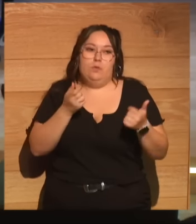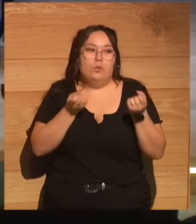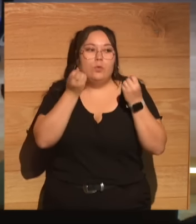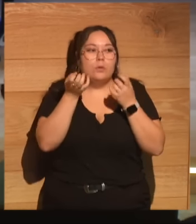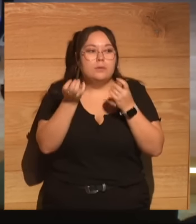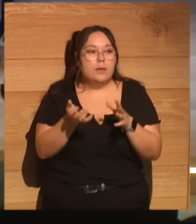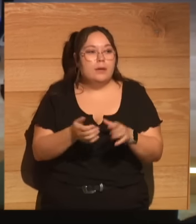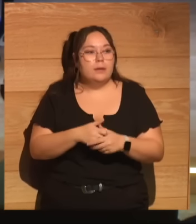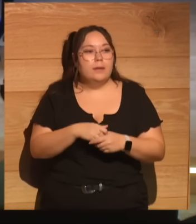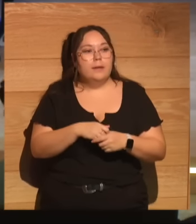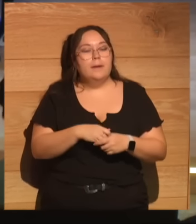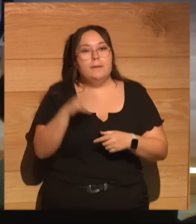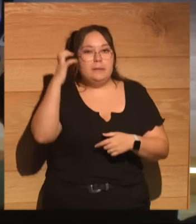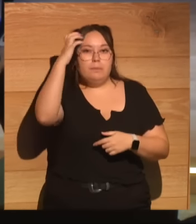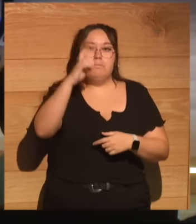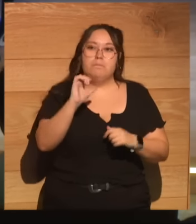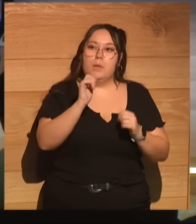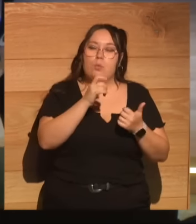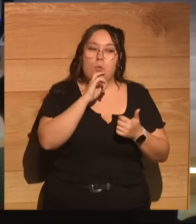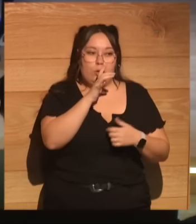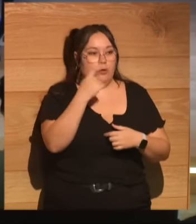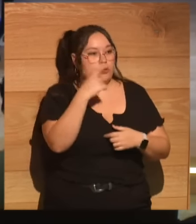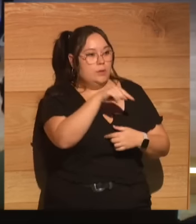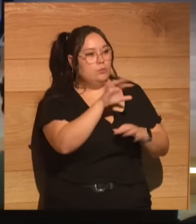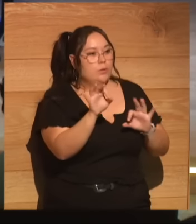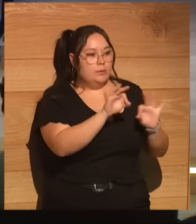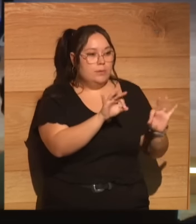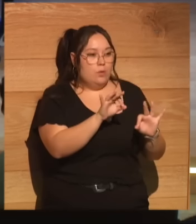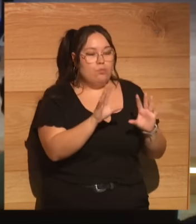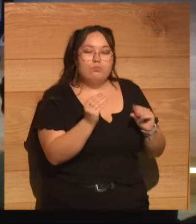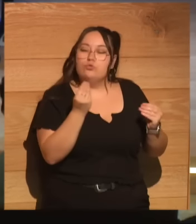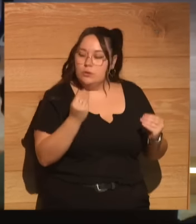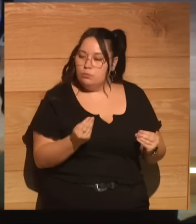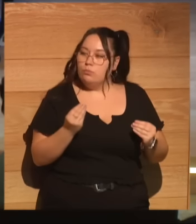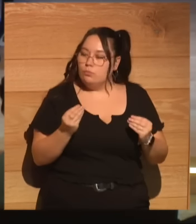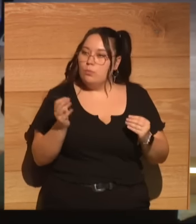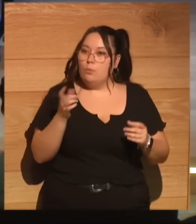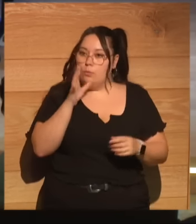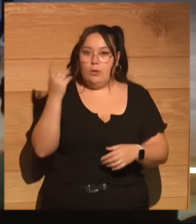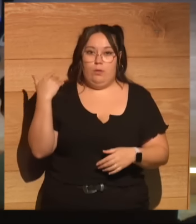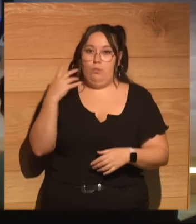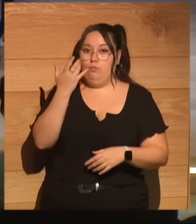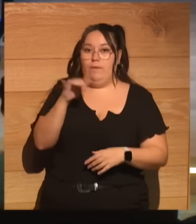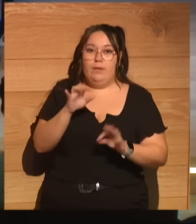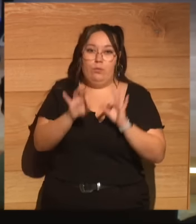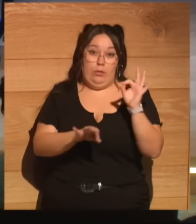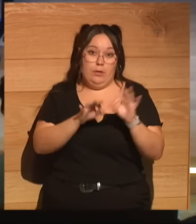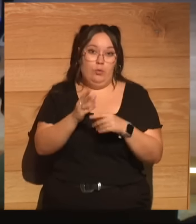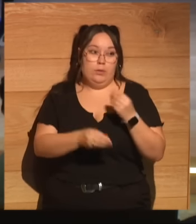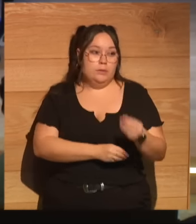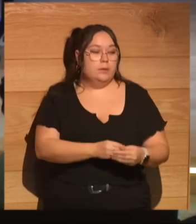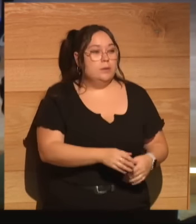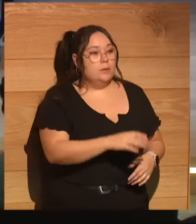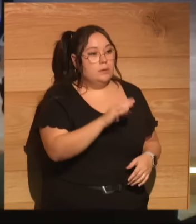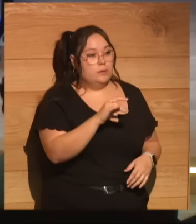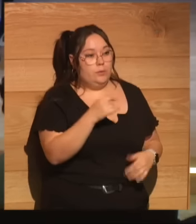cómo empieza Tim y todo eso, porque sé que te lo has preparado muchísimo. Porque muchísimo, muchísimo. Hiciste una vez un ciclo. No, y